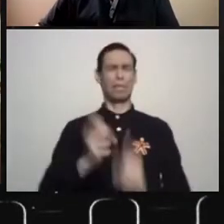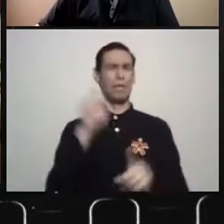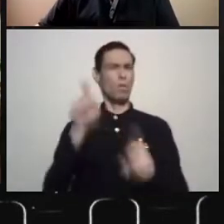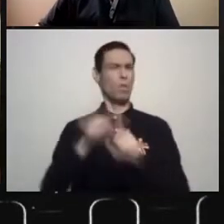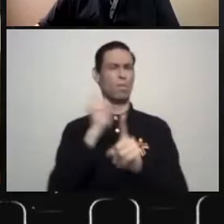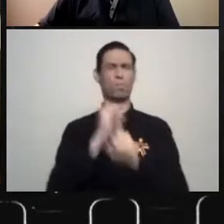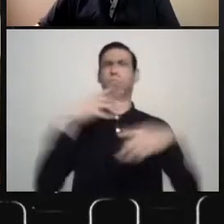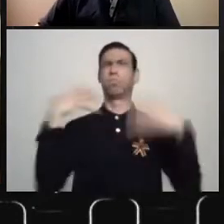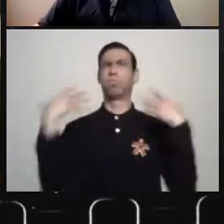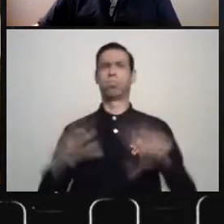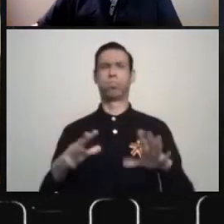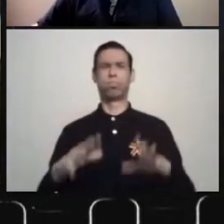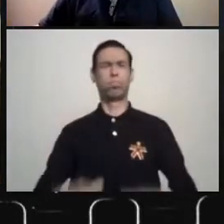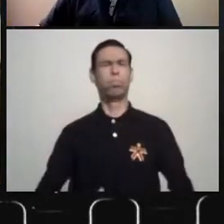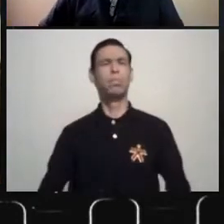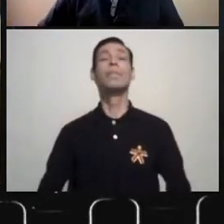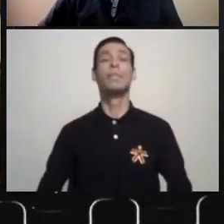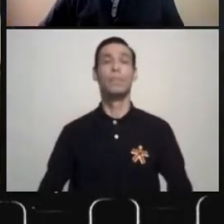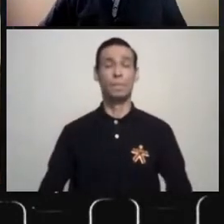metros.